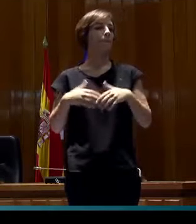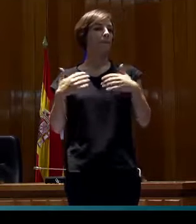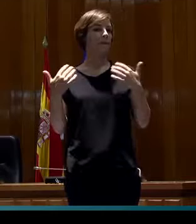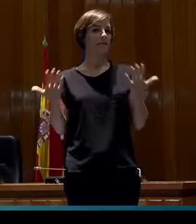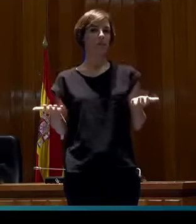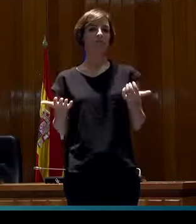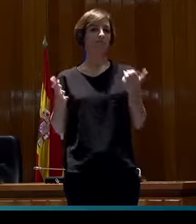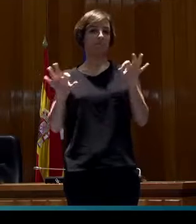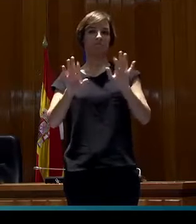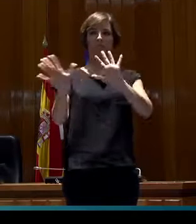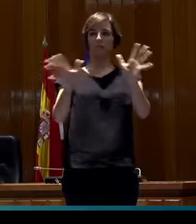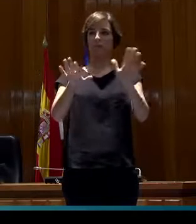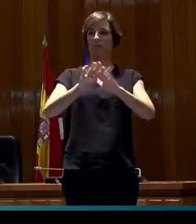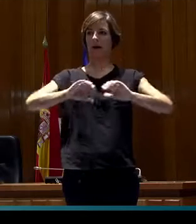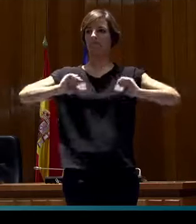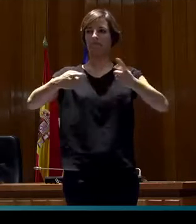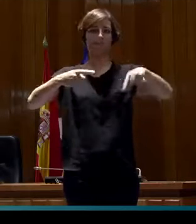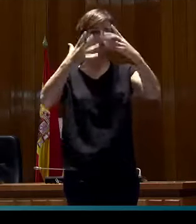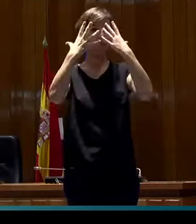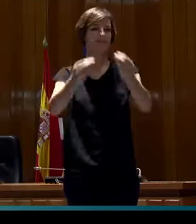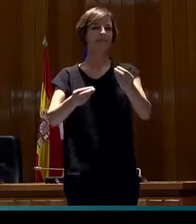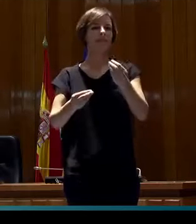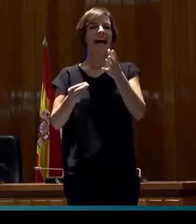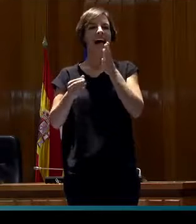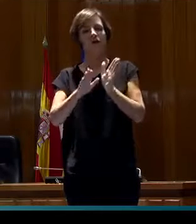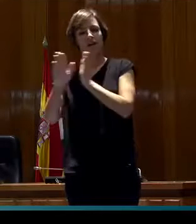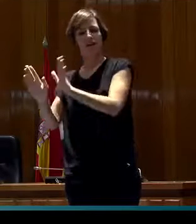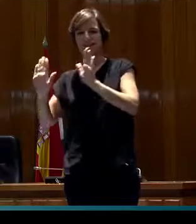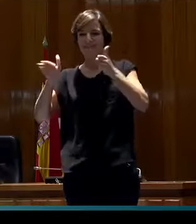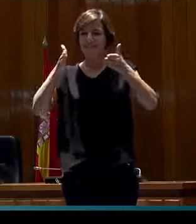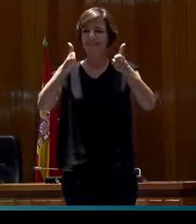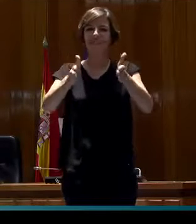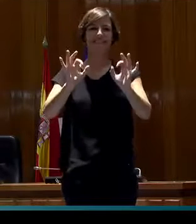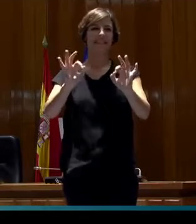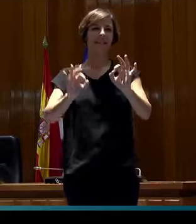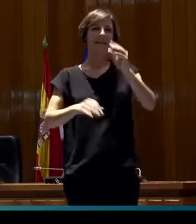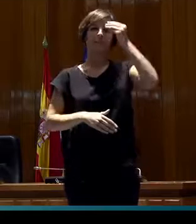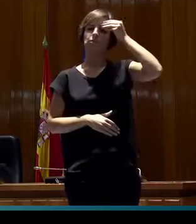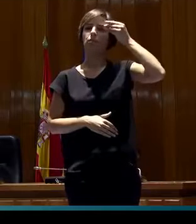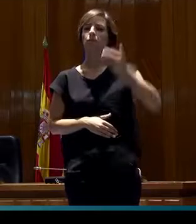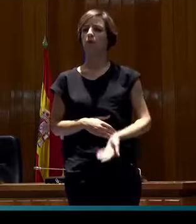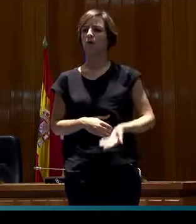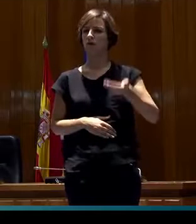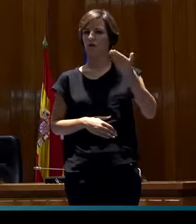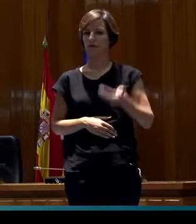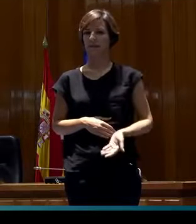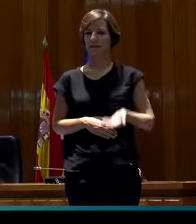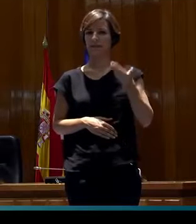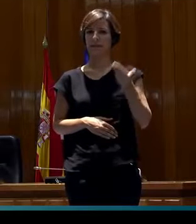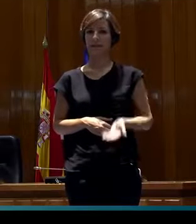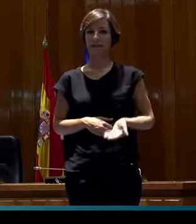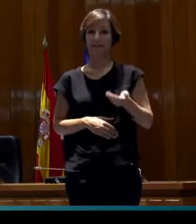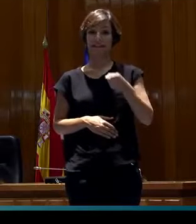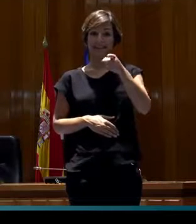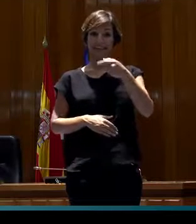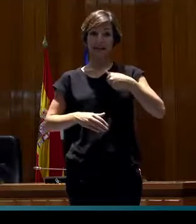como marco de partida, quería centrar ahora lo que es realmente, creo, importante, lo que supone este canal